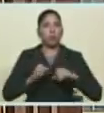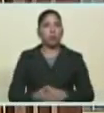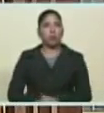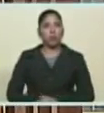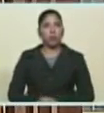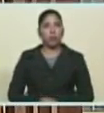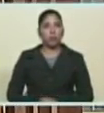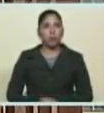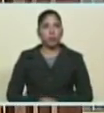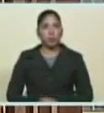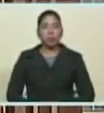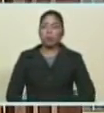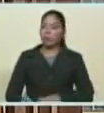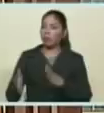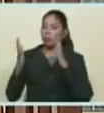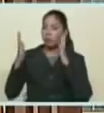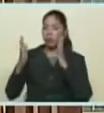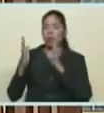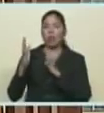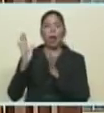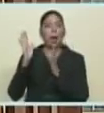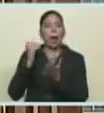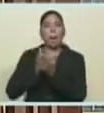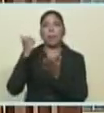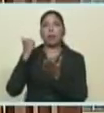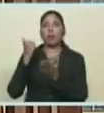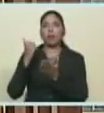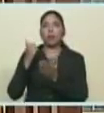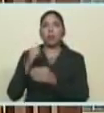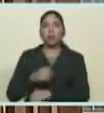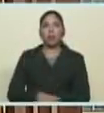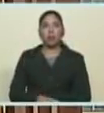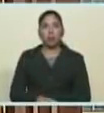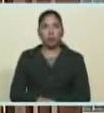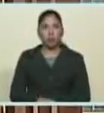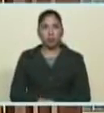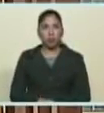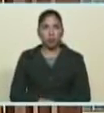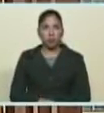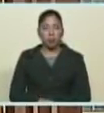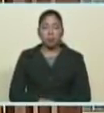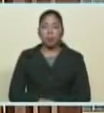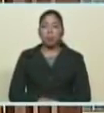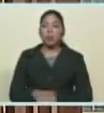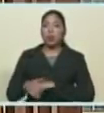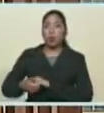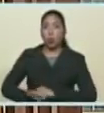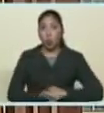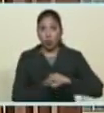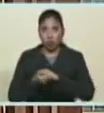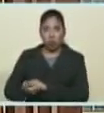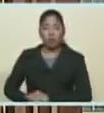Muy bien, en nombre de Cristo. Así será. Tenga la seguridad que está aprobado. Trujillo,